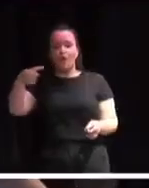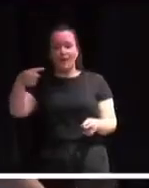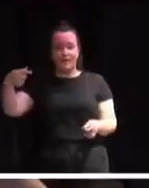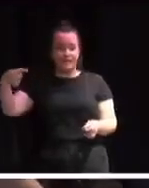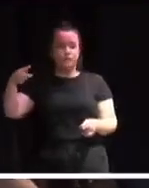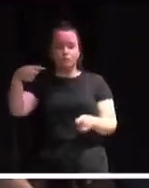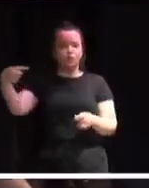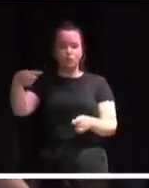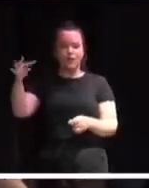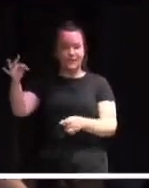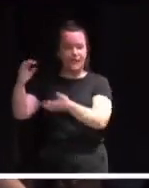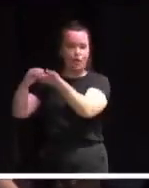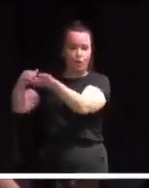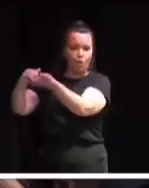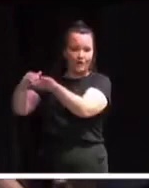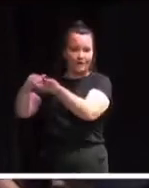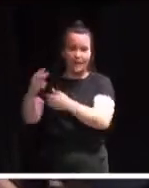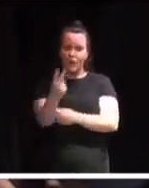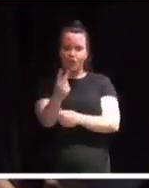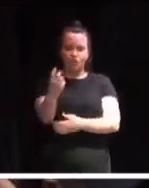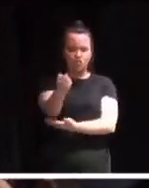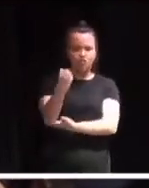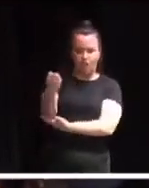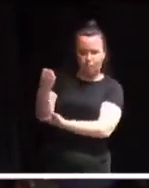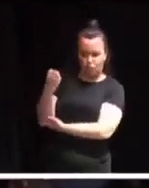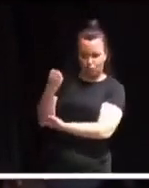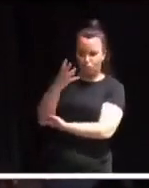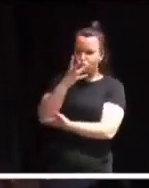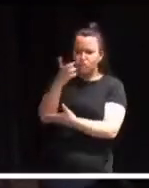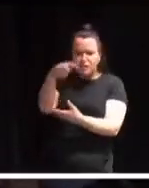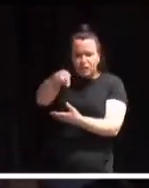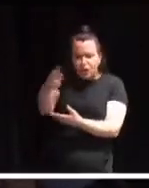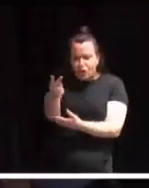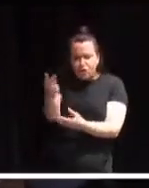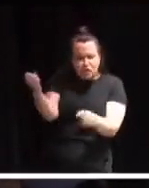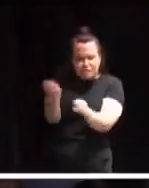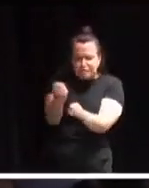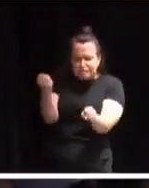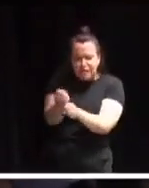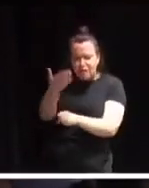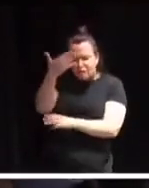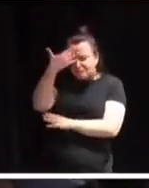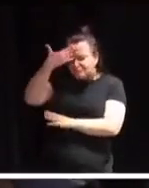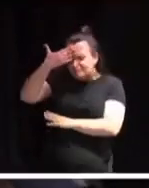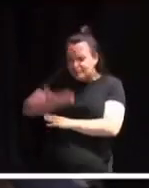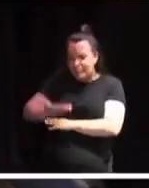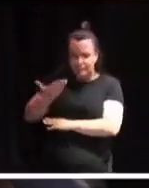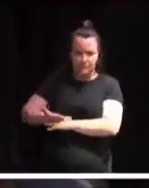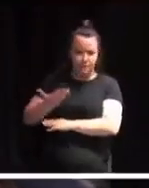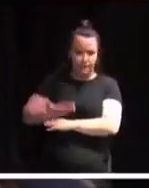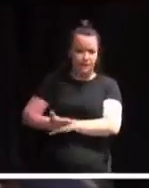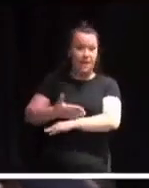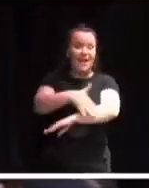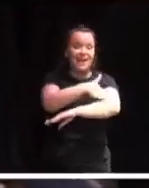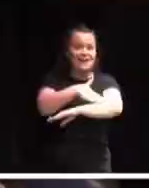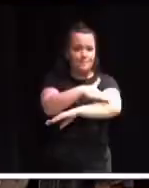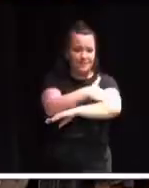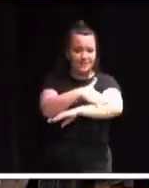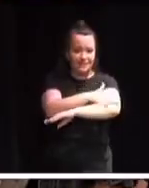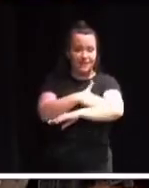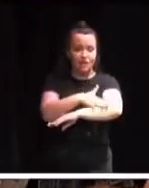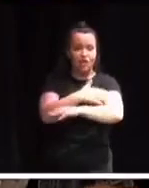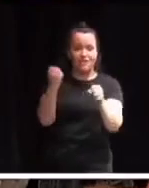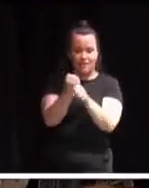fundamental al gobierno de coalición y al trabajo que hemos realizado en el Ministerio de trabajo en el Ministerio de derechos sociales